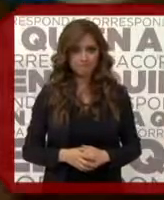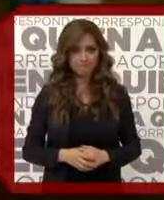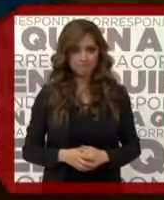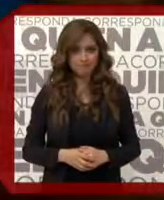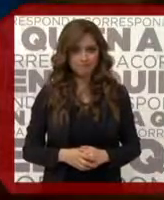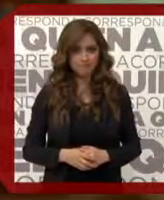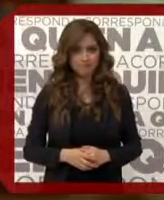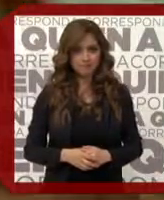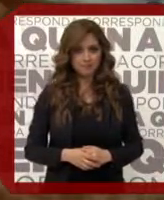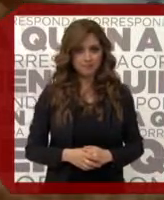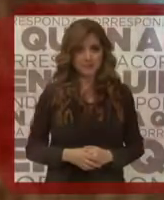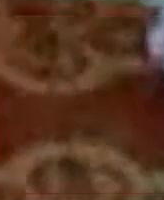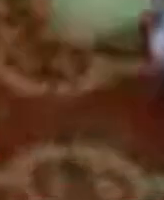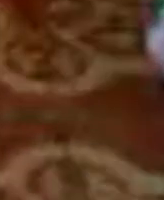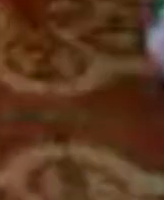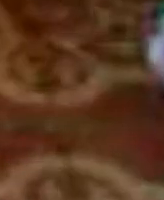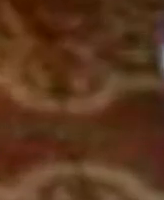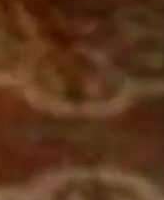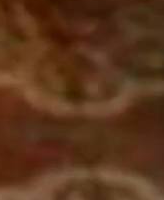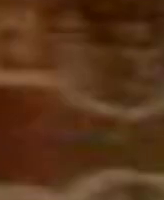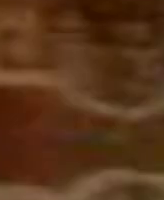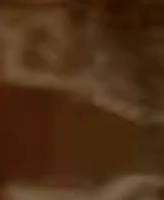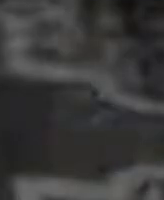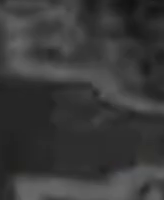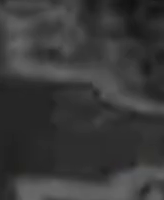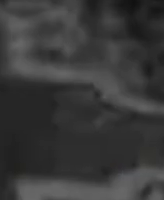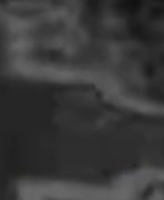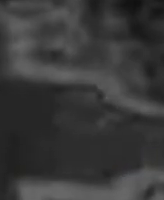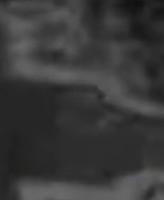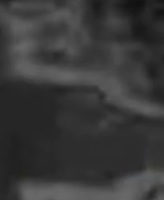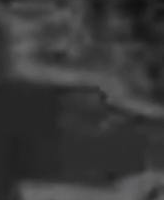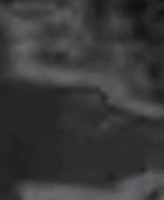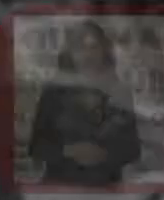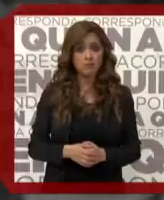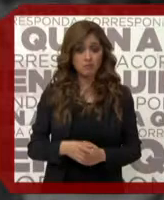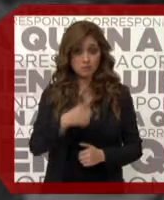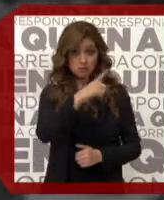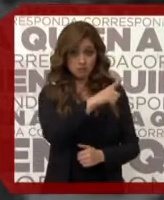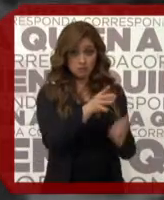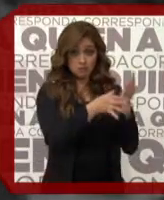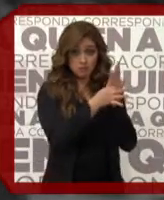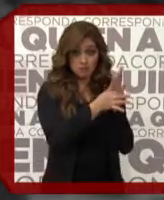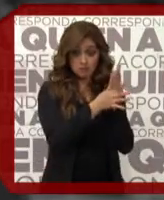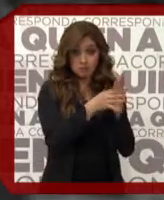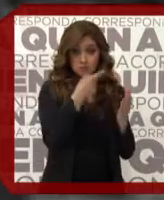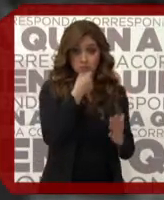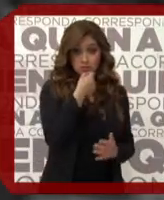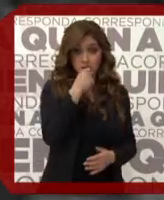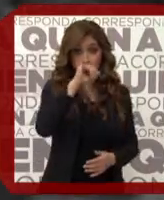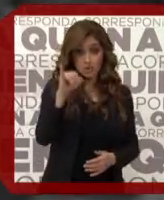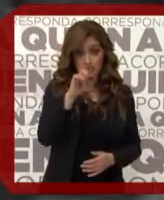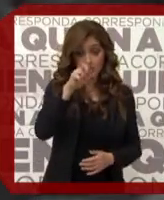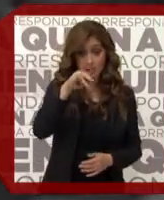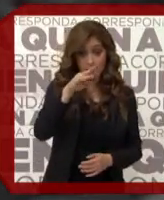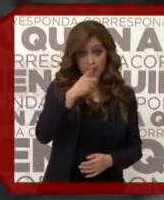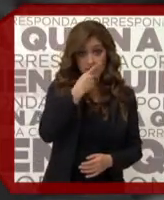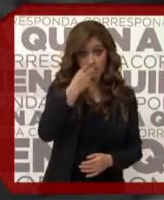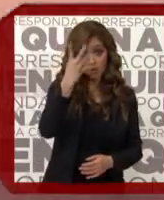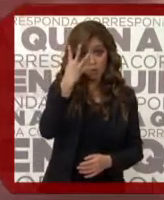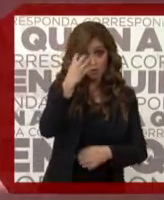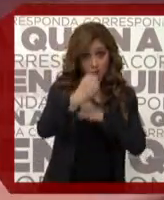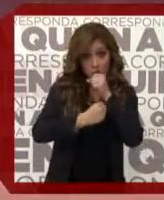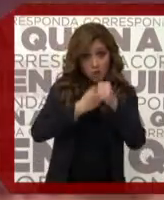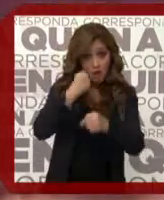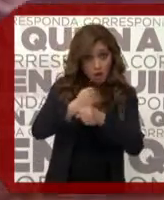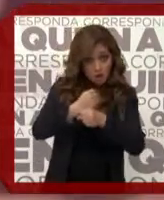dime por qué te tengo hacer eso estas palabras son de la pequeña jennifer de tan solo 4 años de edad